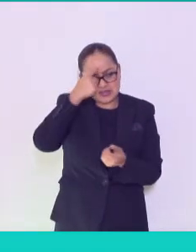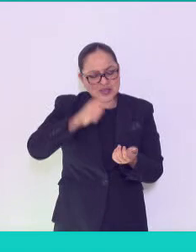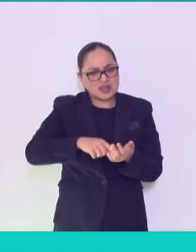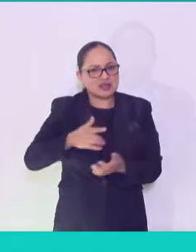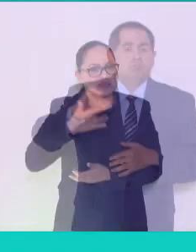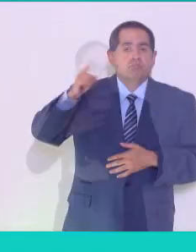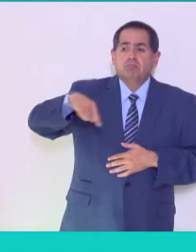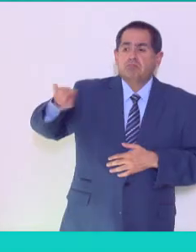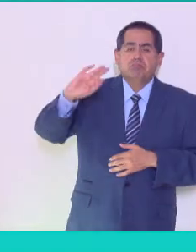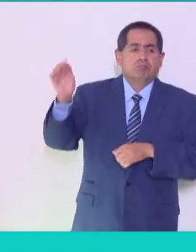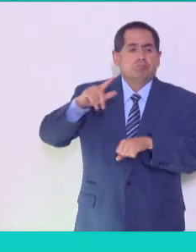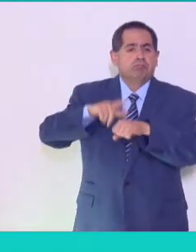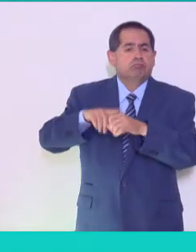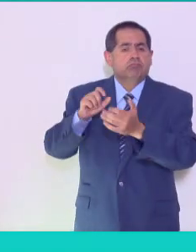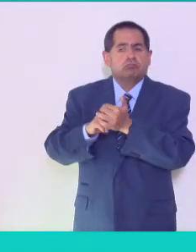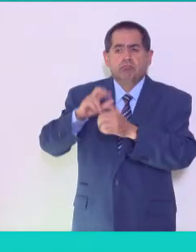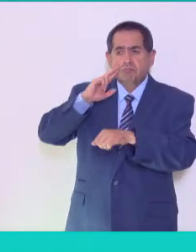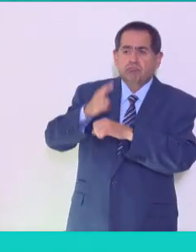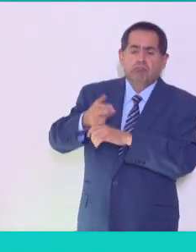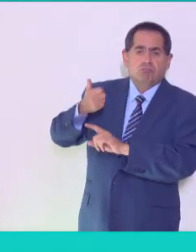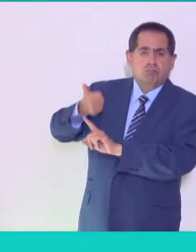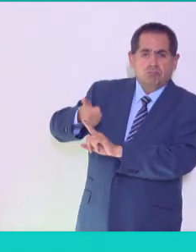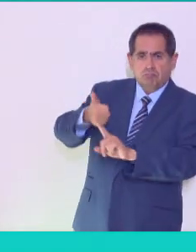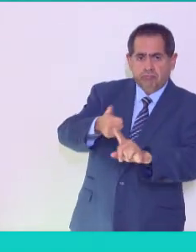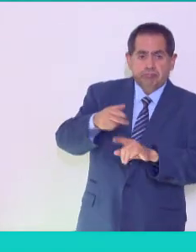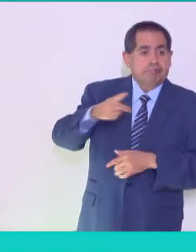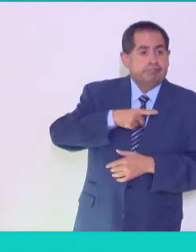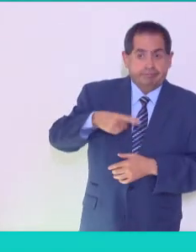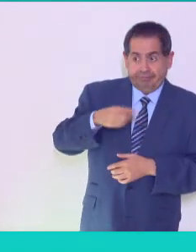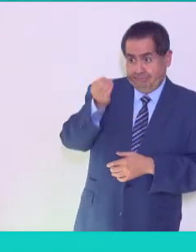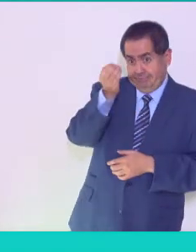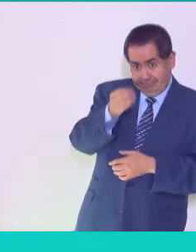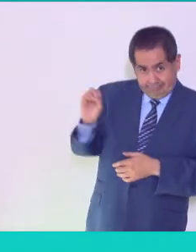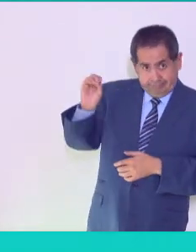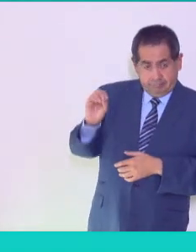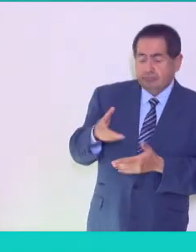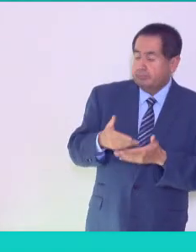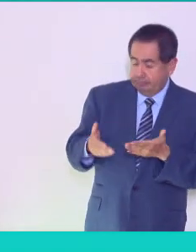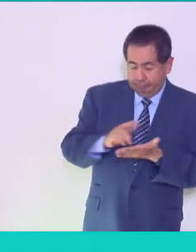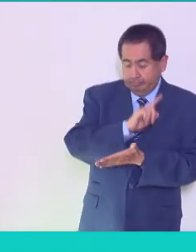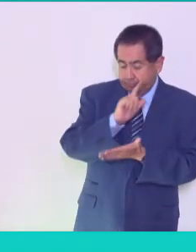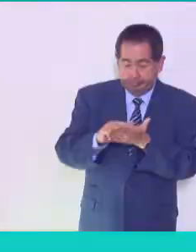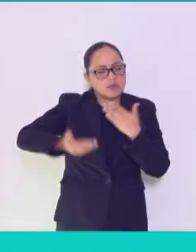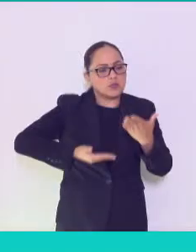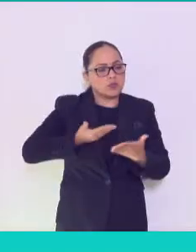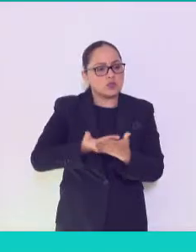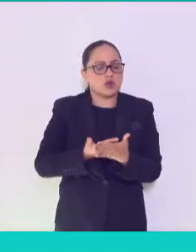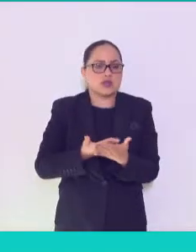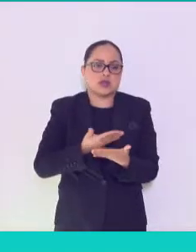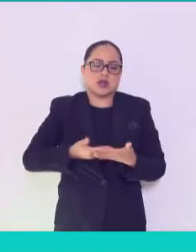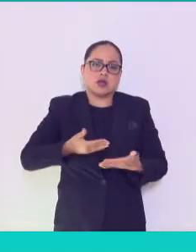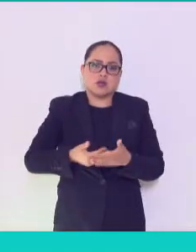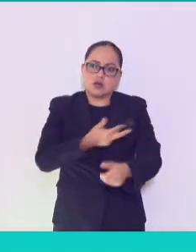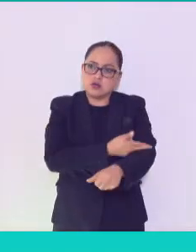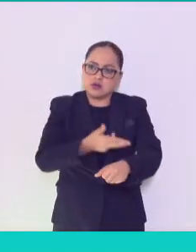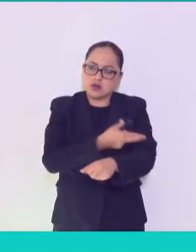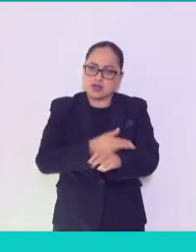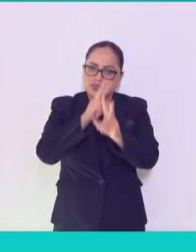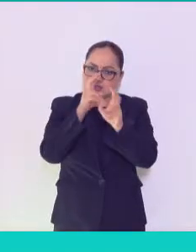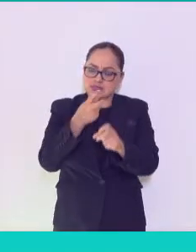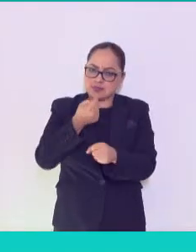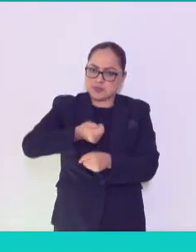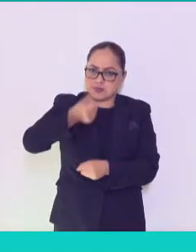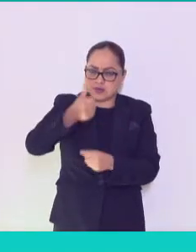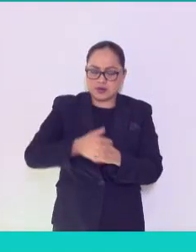advertir que el sujeto obligado tiene a su cargo el otorgamiento de rentas vitalicias a favor de 974 ex trabajadores de la extinta compañía de luz y fuerza